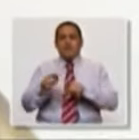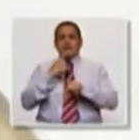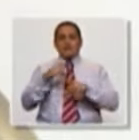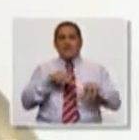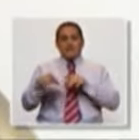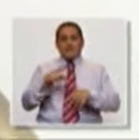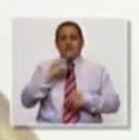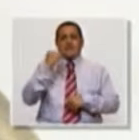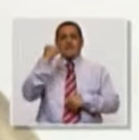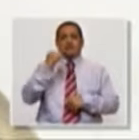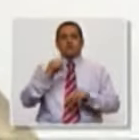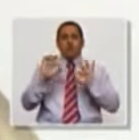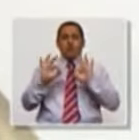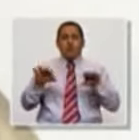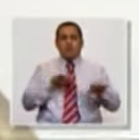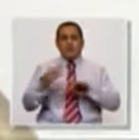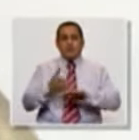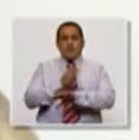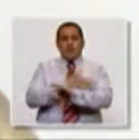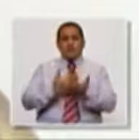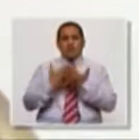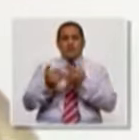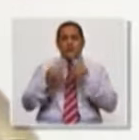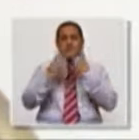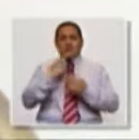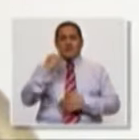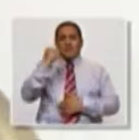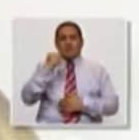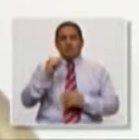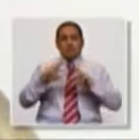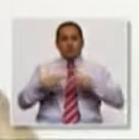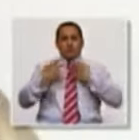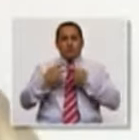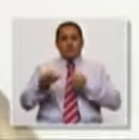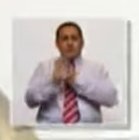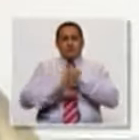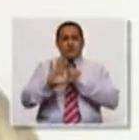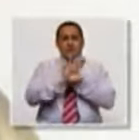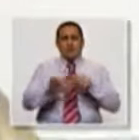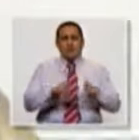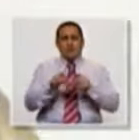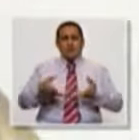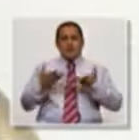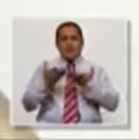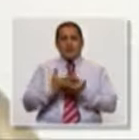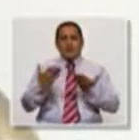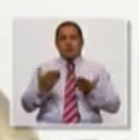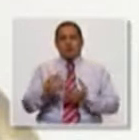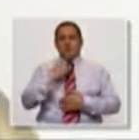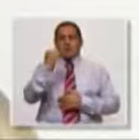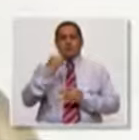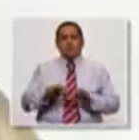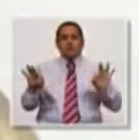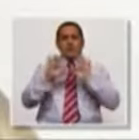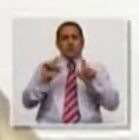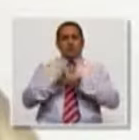derecho o crear predictibilidad a través del derecho, reforzar las instituciones, darle contenido a los derechos fundamentales, pero